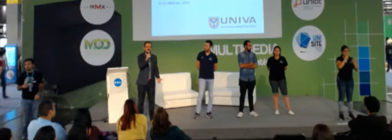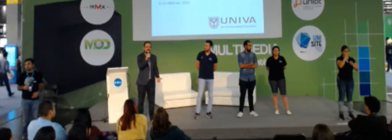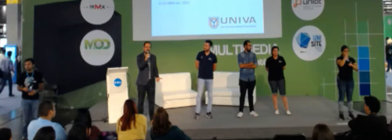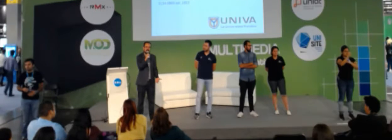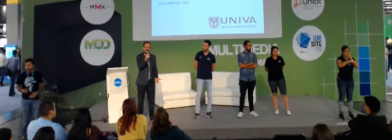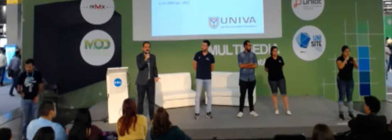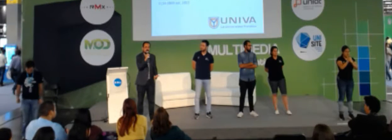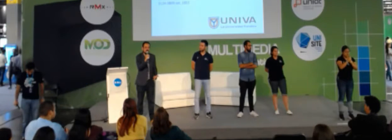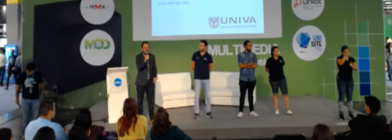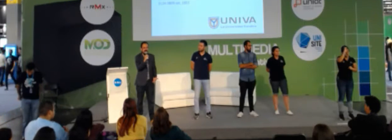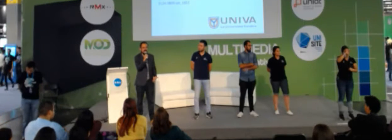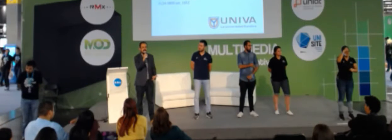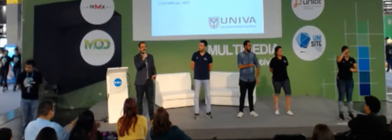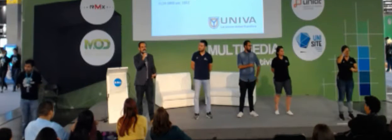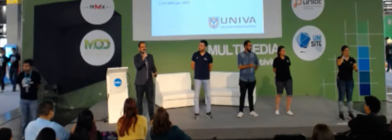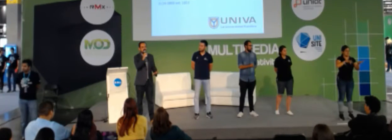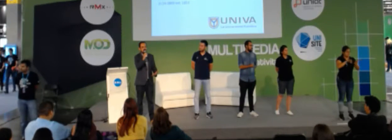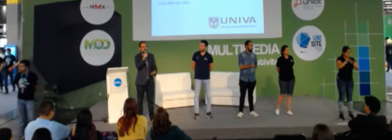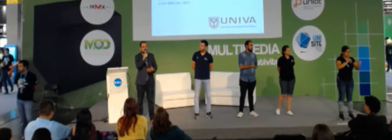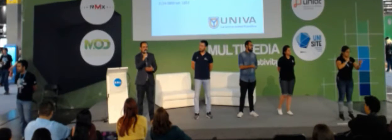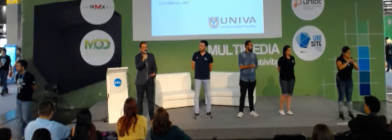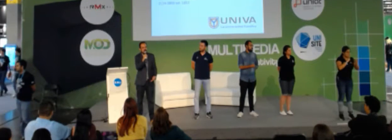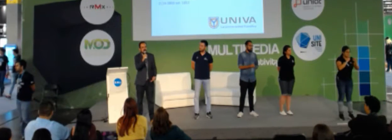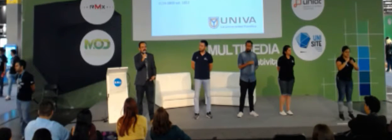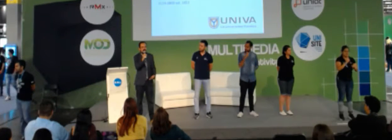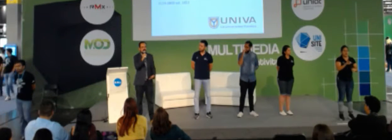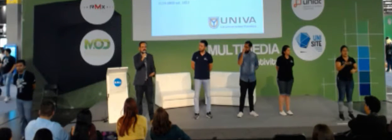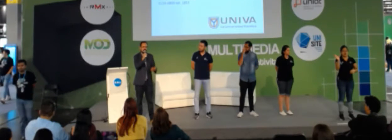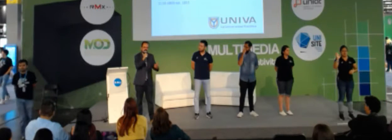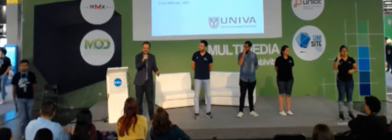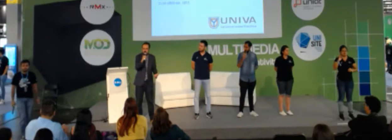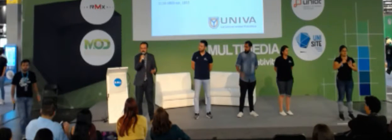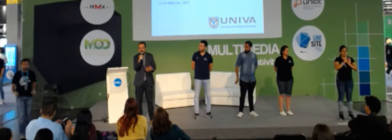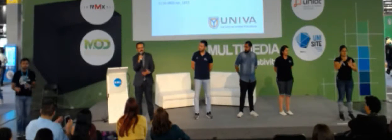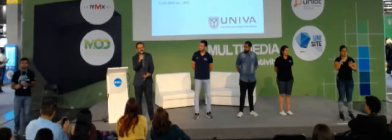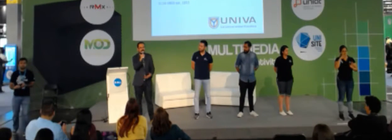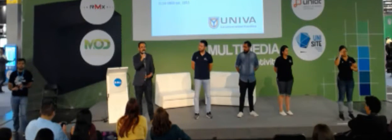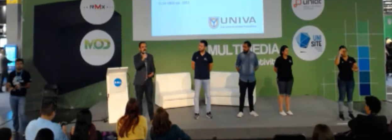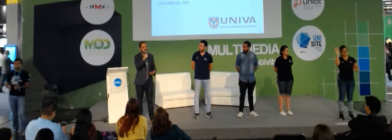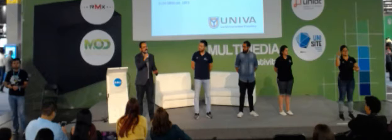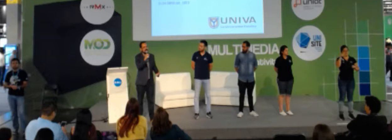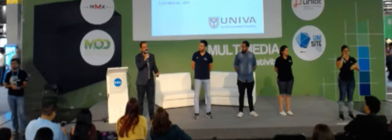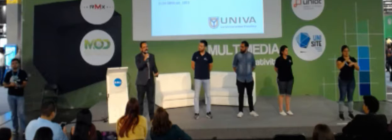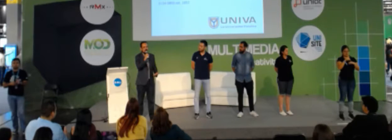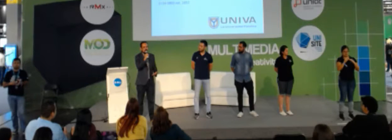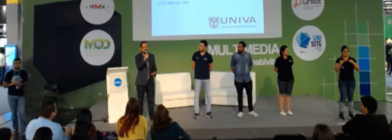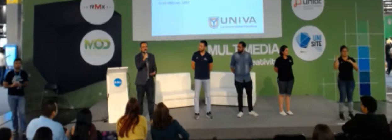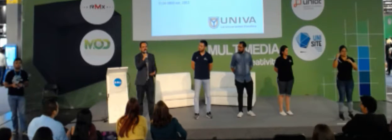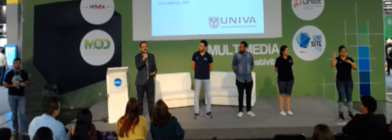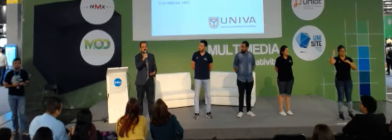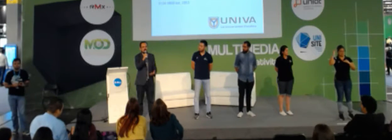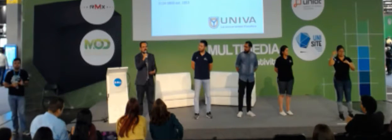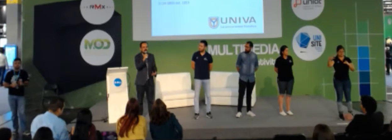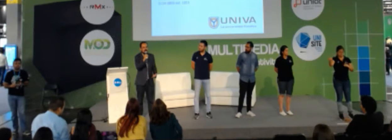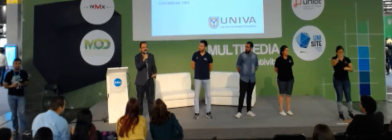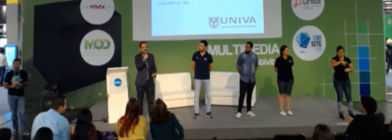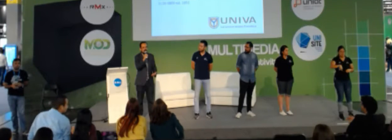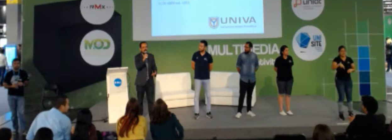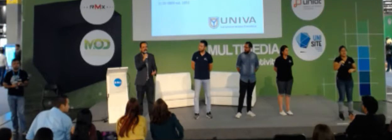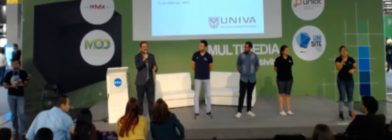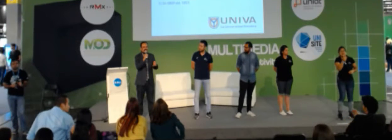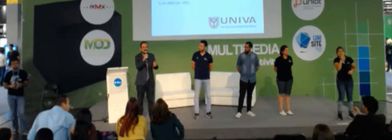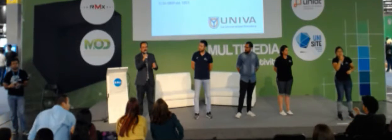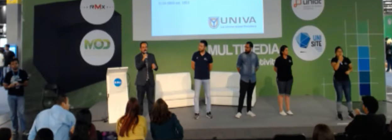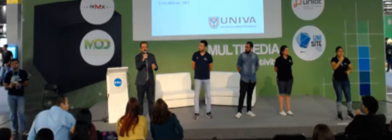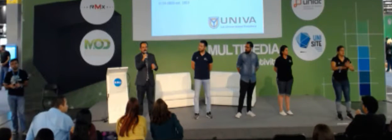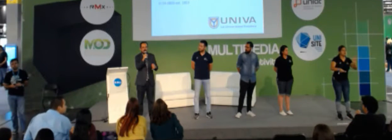años de experiencia profesional, varios tenemos grados, licenciatura, maestría, o sea, no somos unos novatos.